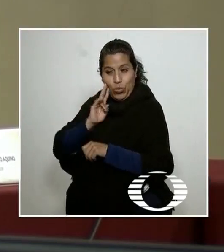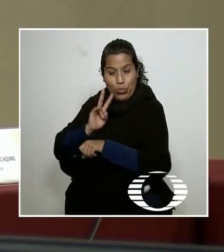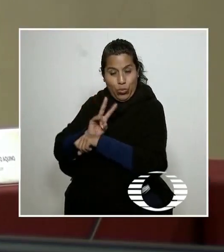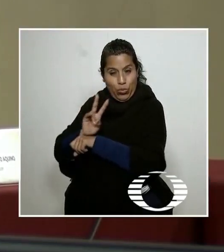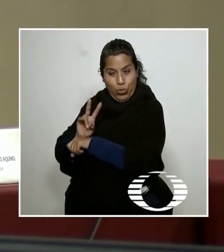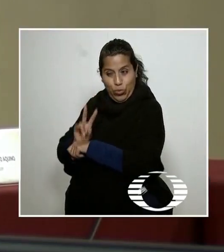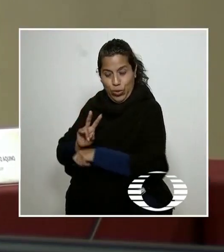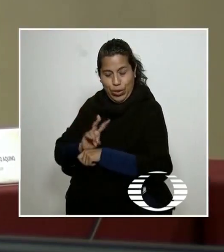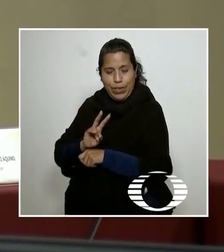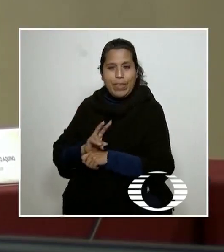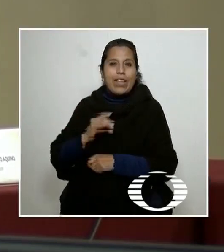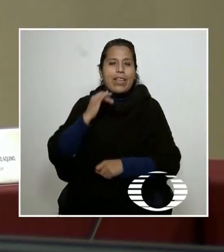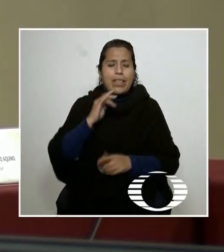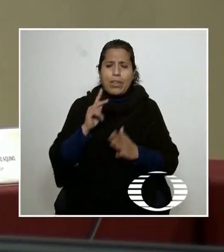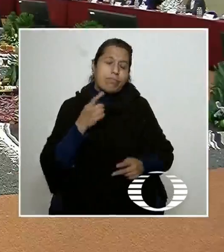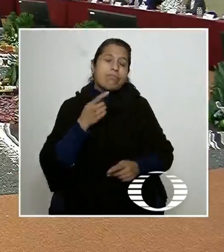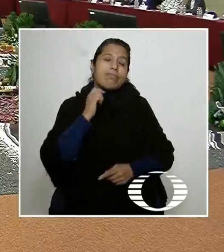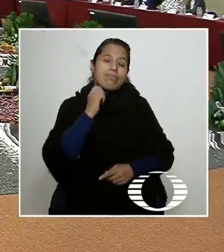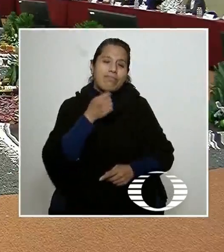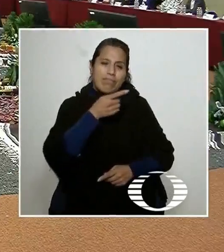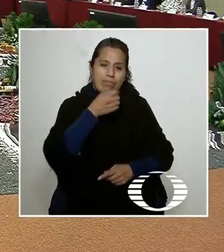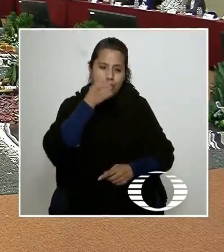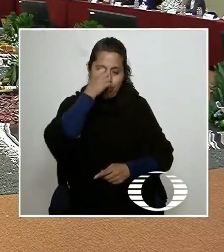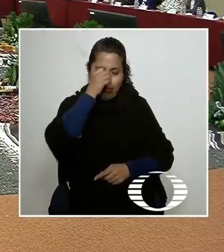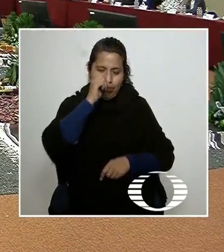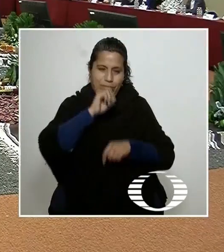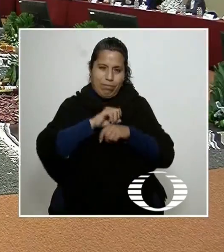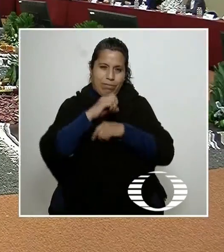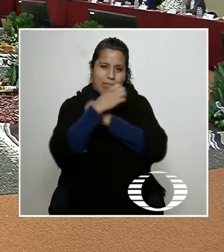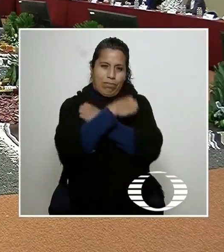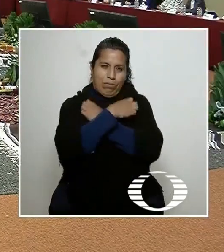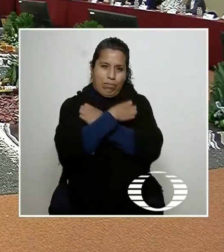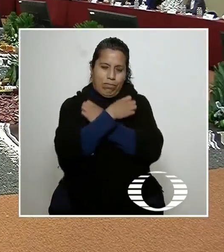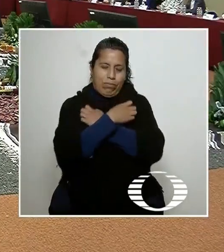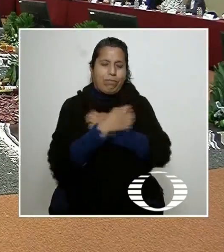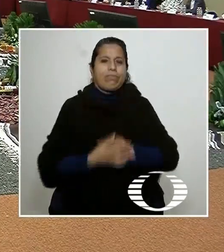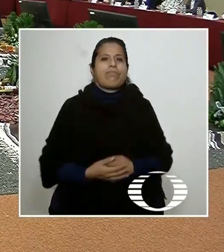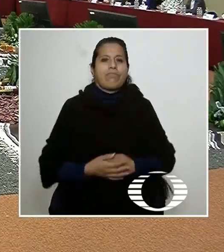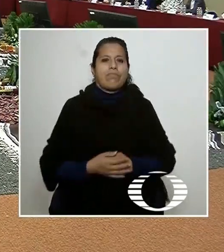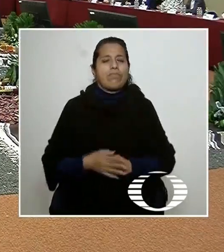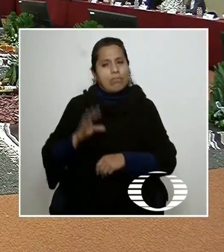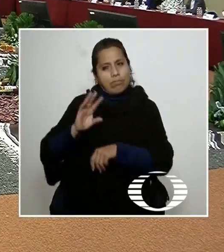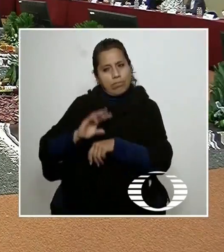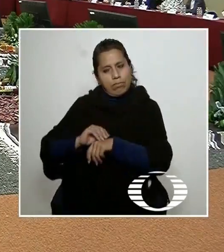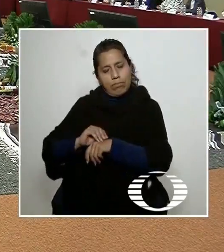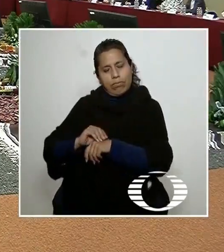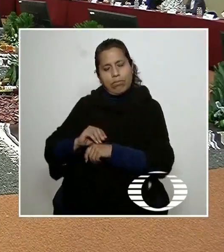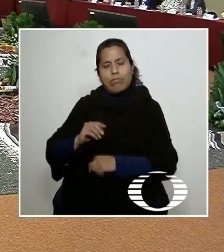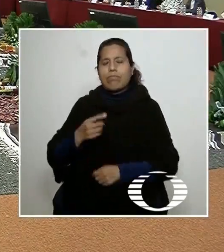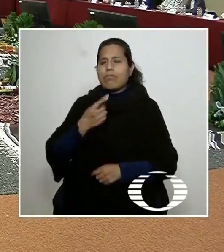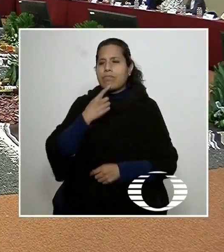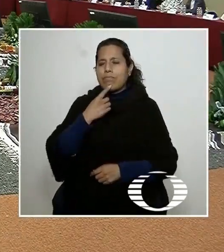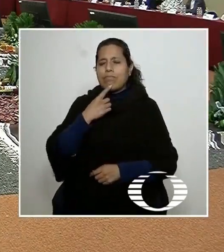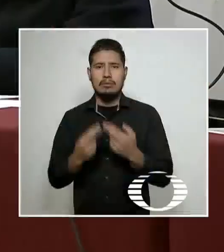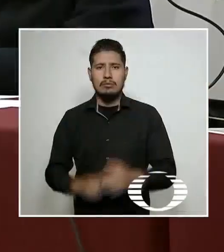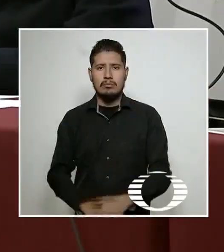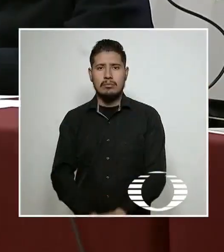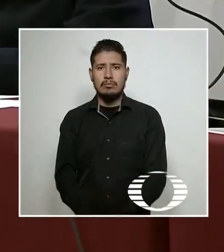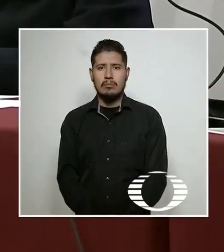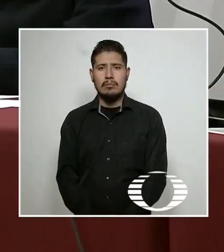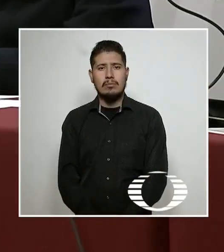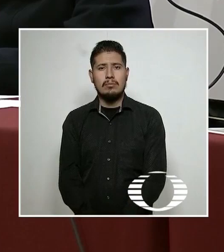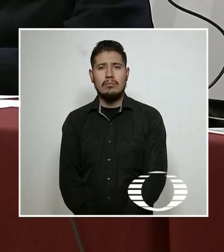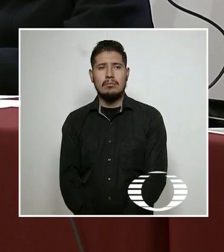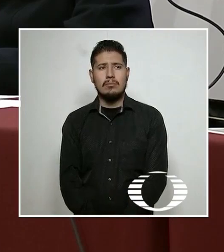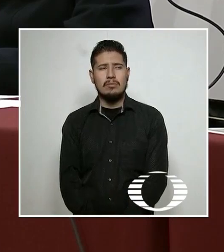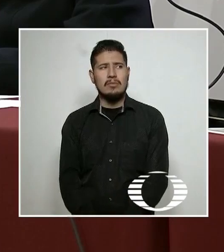de Educación Pública, de Salud, del Trabajo, de Desarrollo Agrario, Territorial y Urbano, y de Turismo.